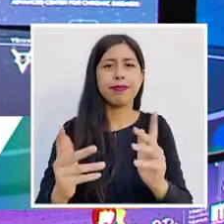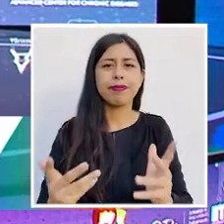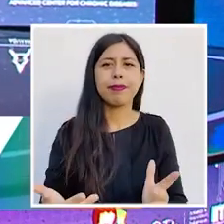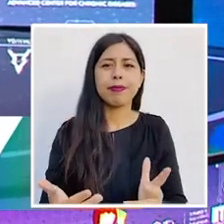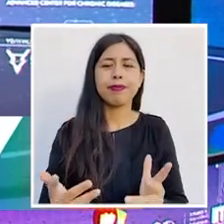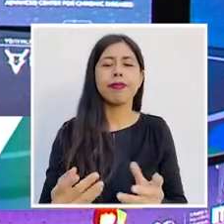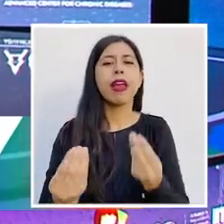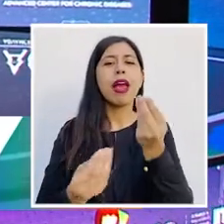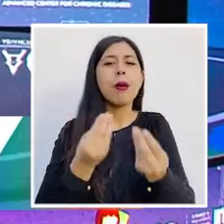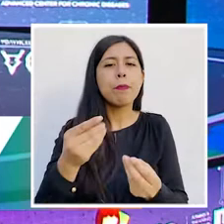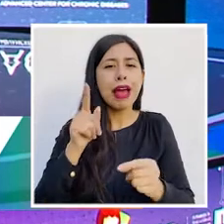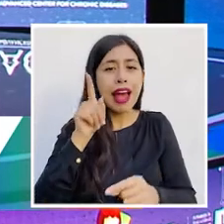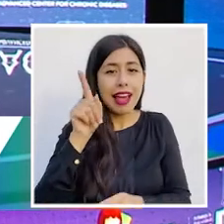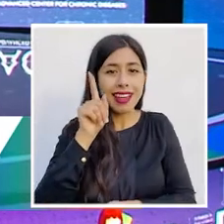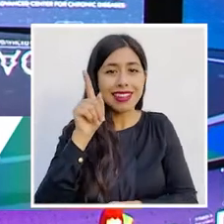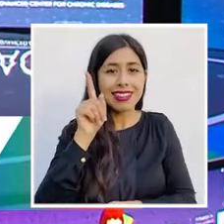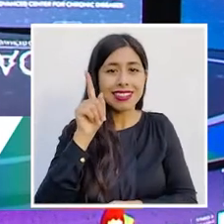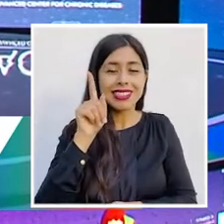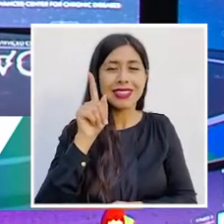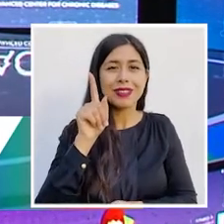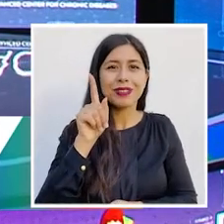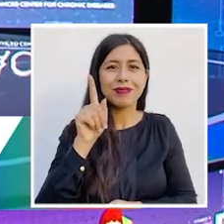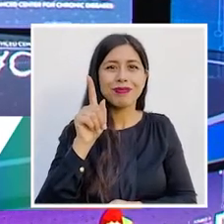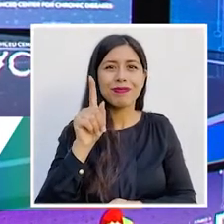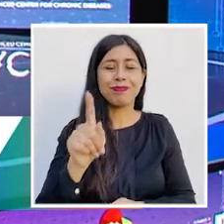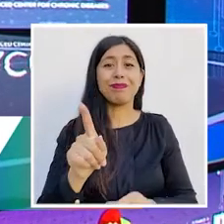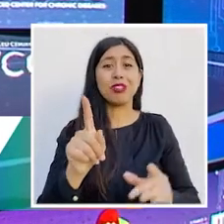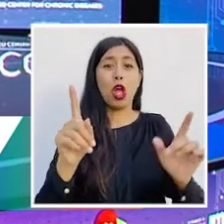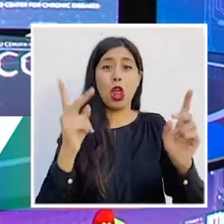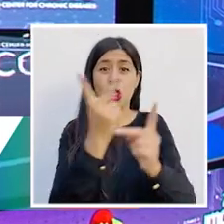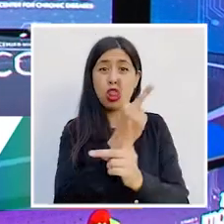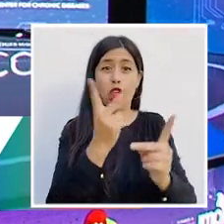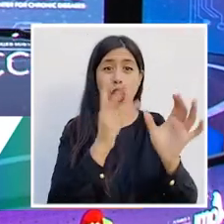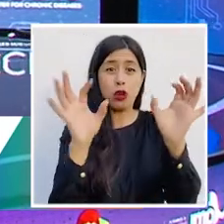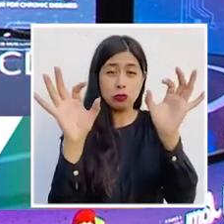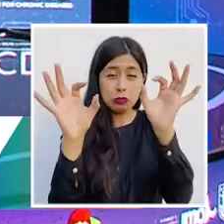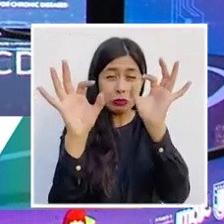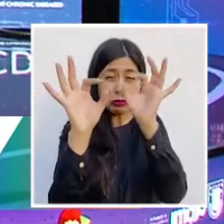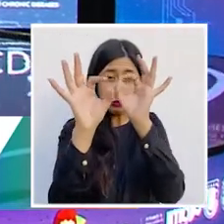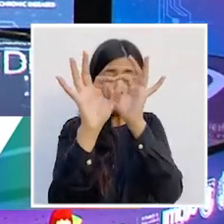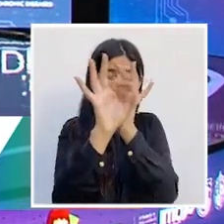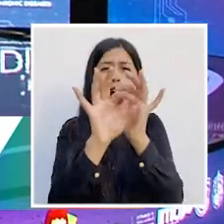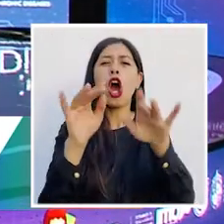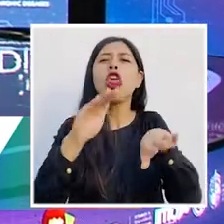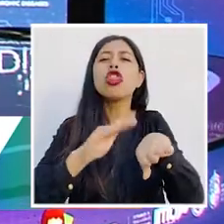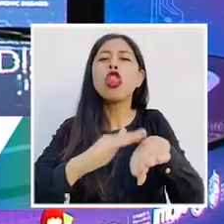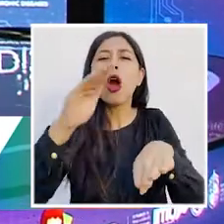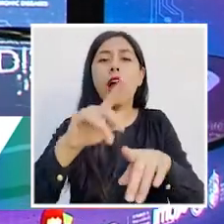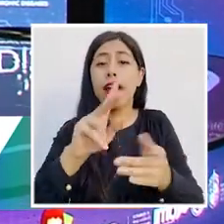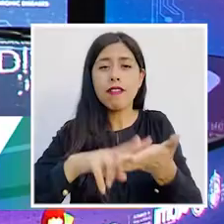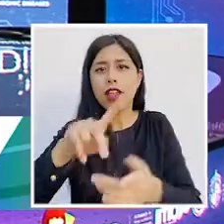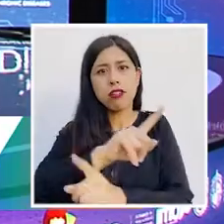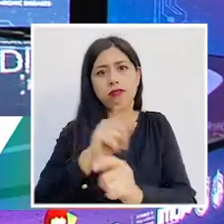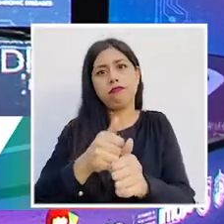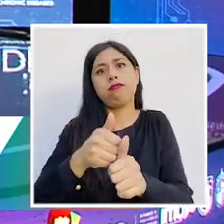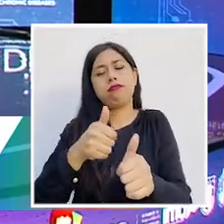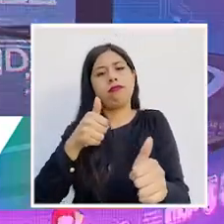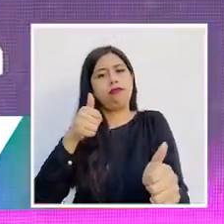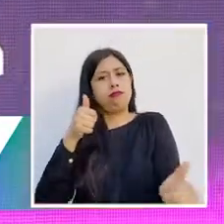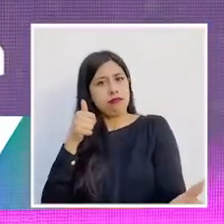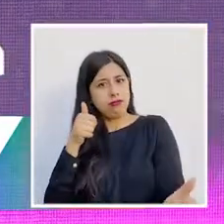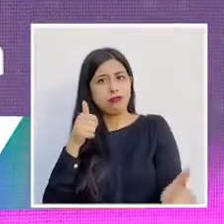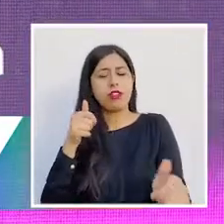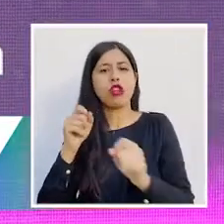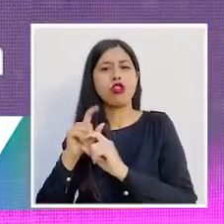Ok, cuando ocurra ese momento en que aparentemente los dos cuerpos se tocan, digo aparentemente porque no es en la realidad.